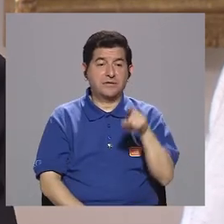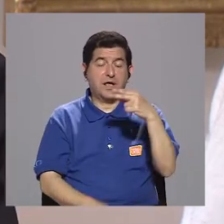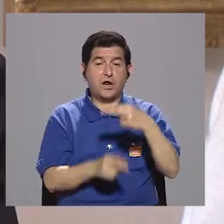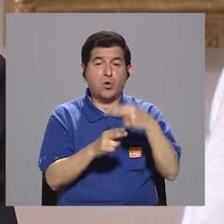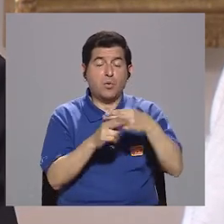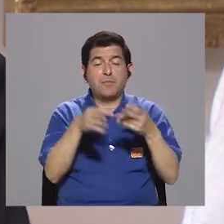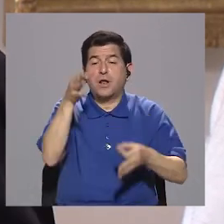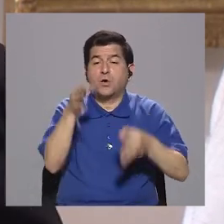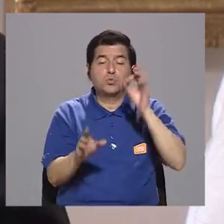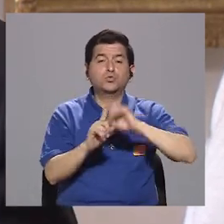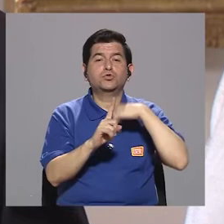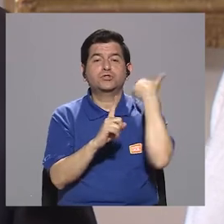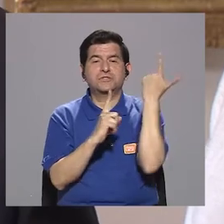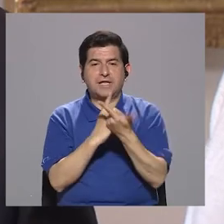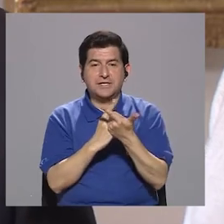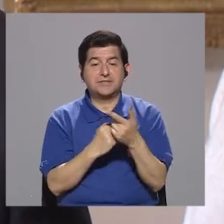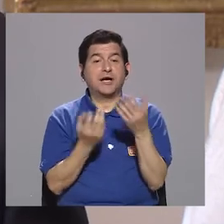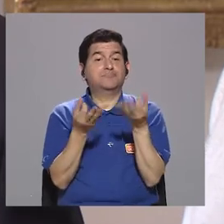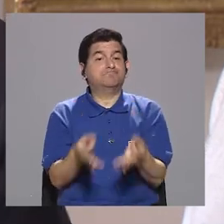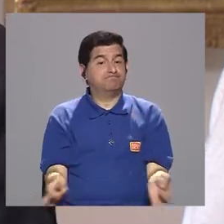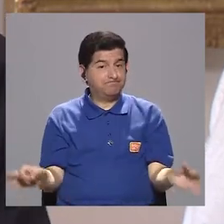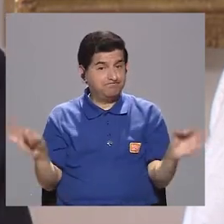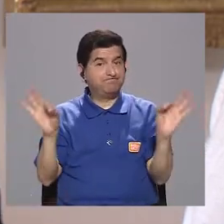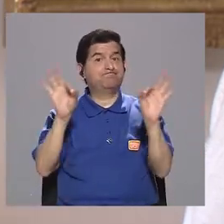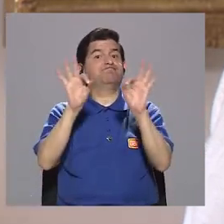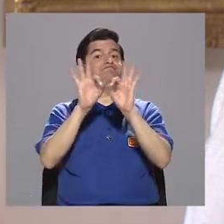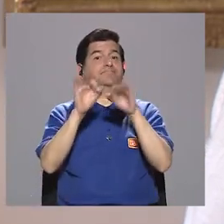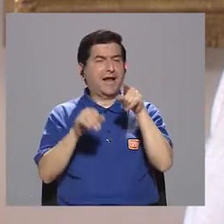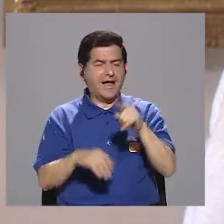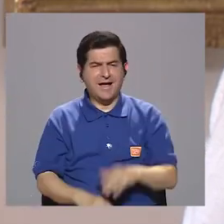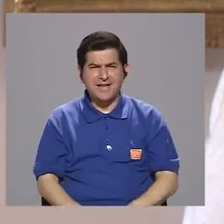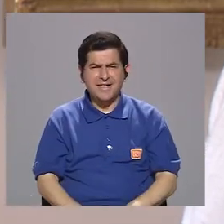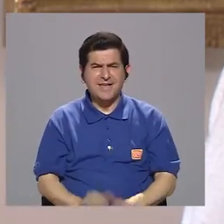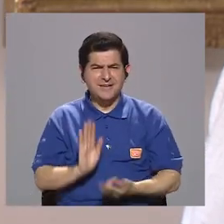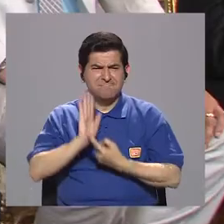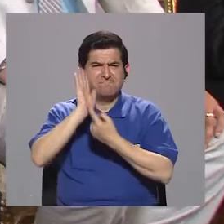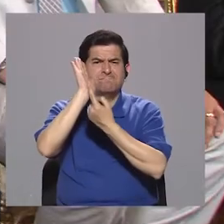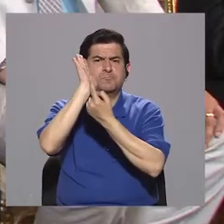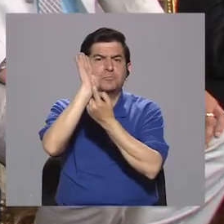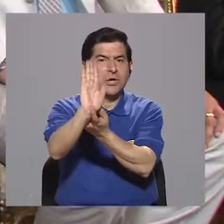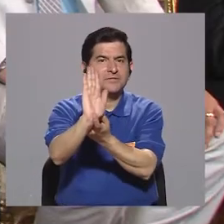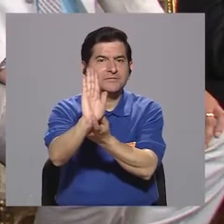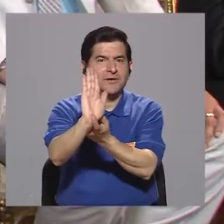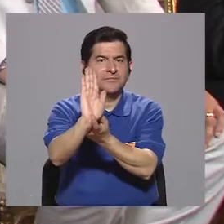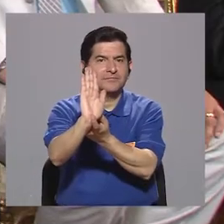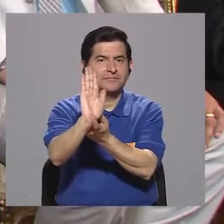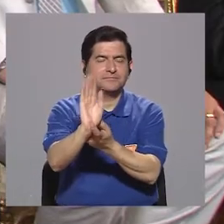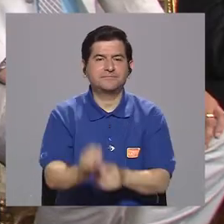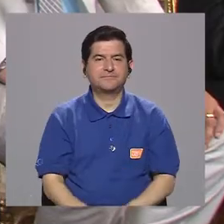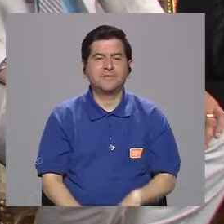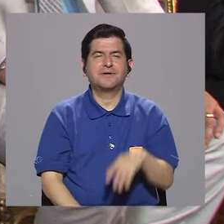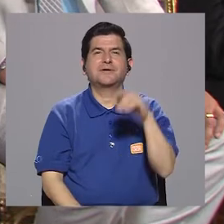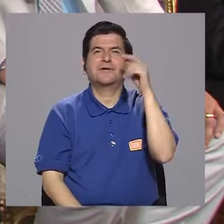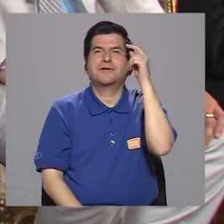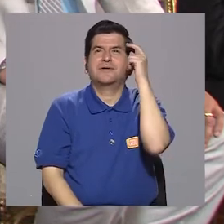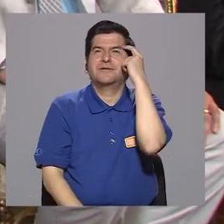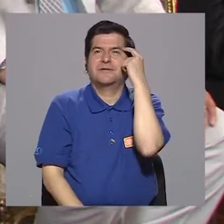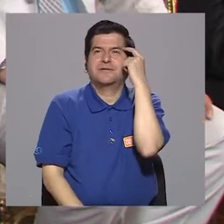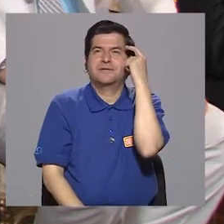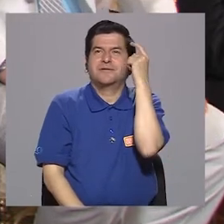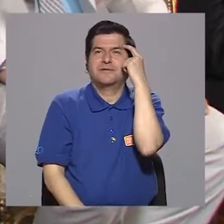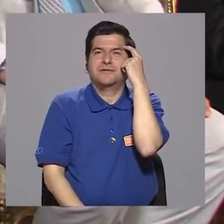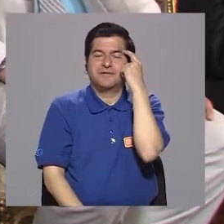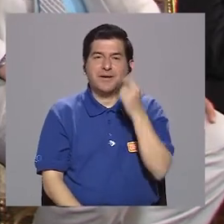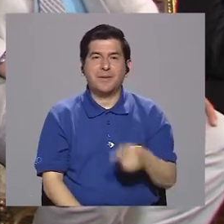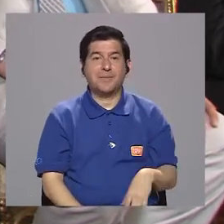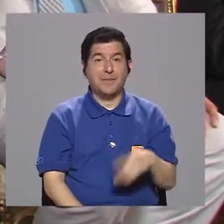Justicia Social. Eso es muy importante porque ahí le está usted señalando cuál era el pensamiento